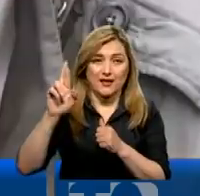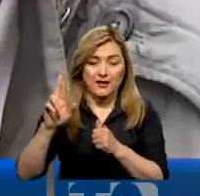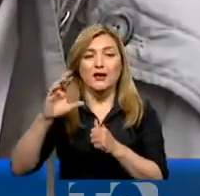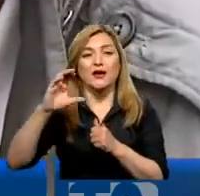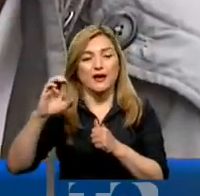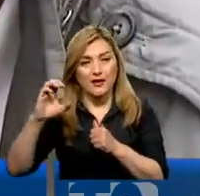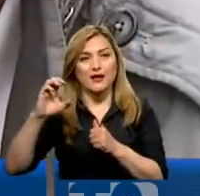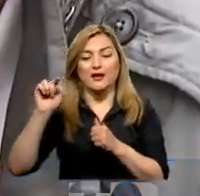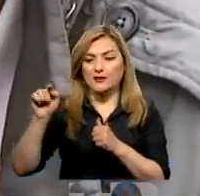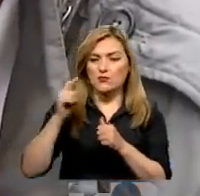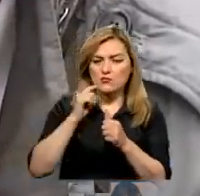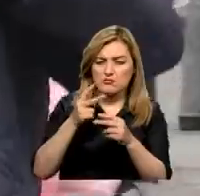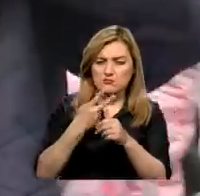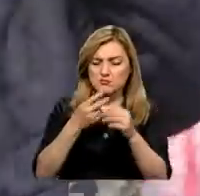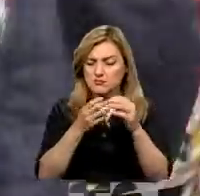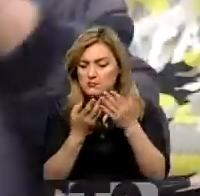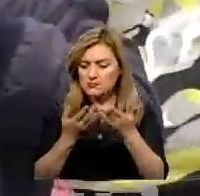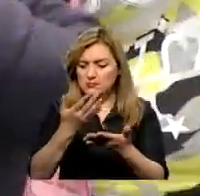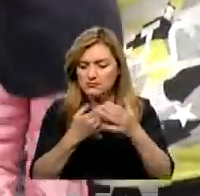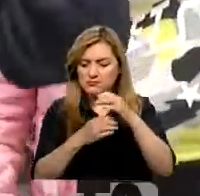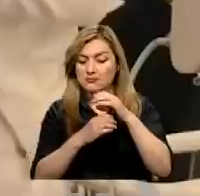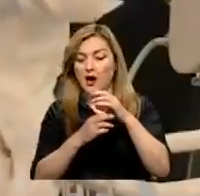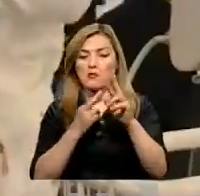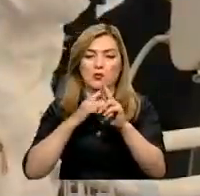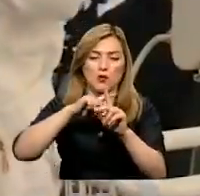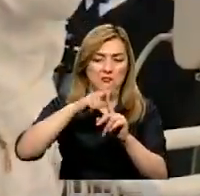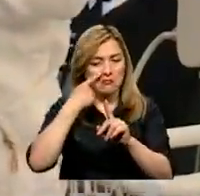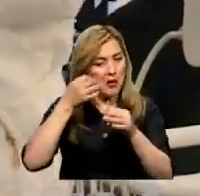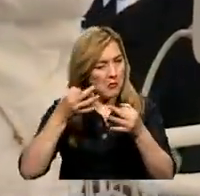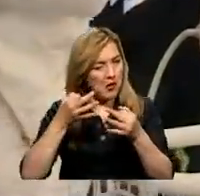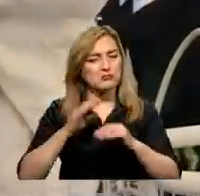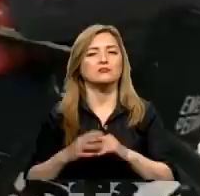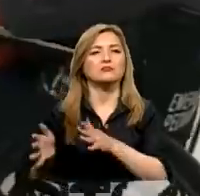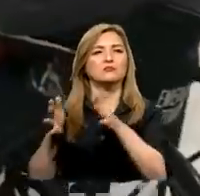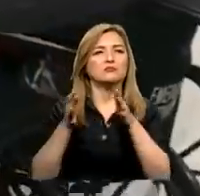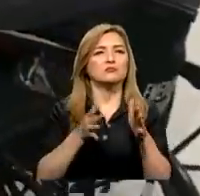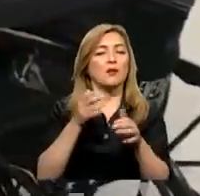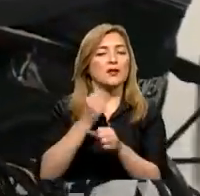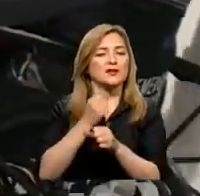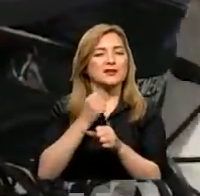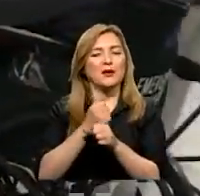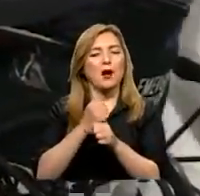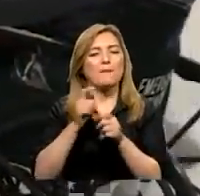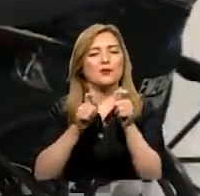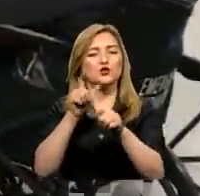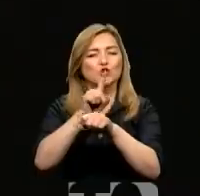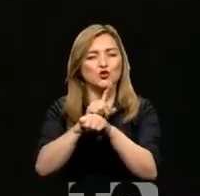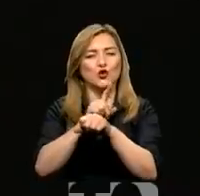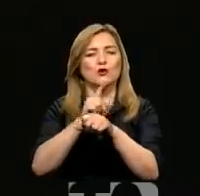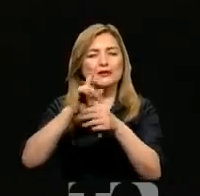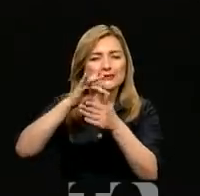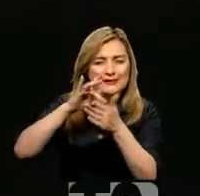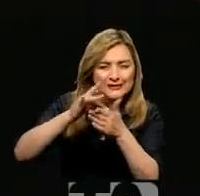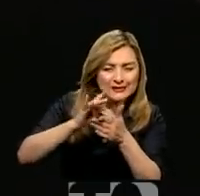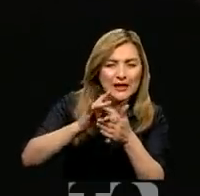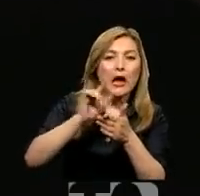además que alrededor de 1.200 personas de sectores vulnerables y que trabajan en primera línea de riesgo son parte de la lista emitida por el municipio de